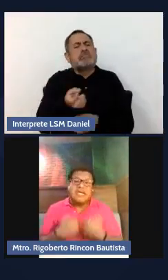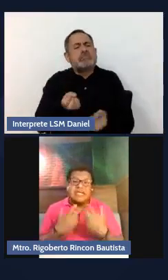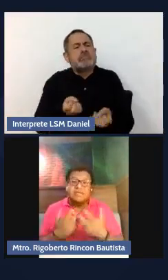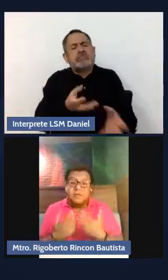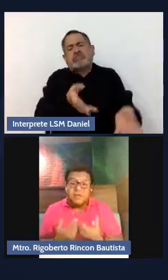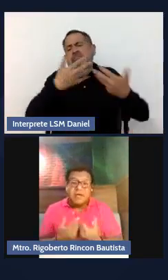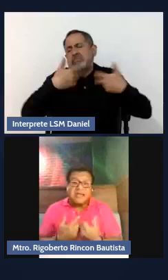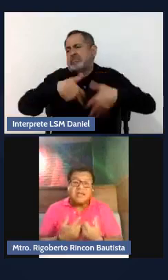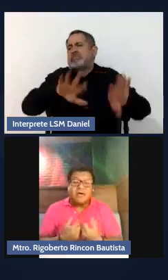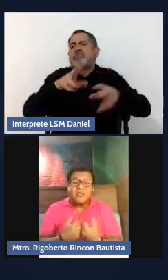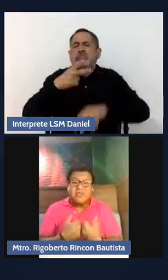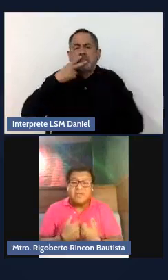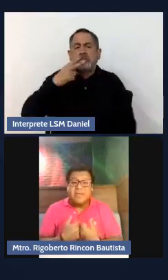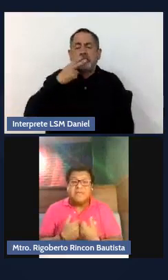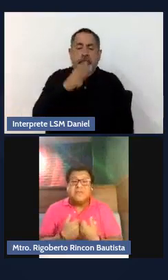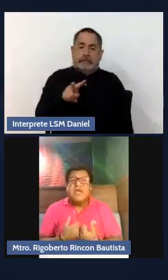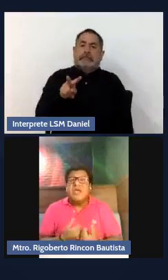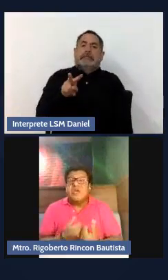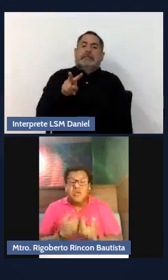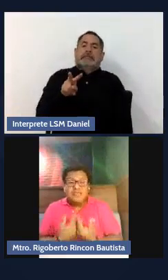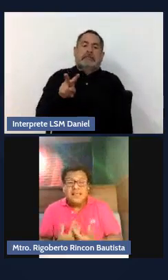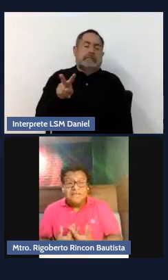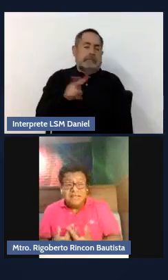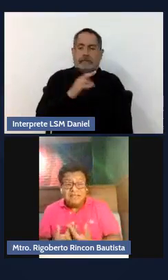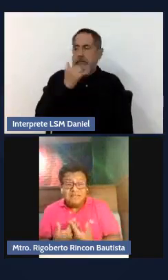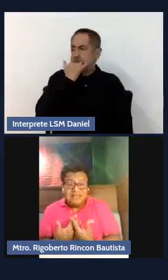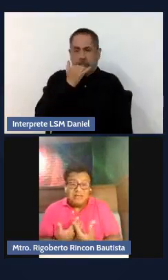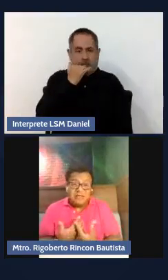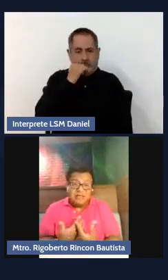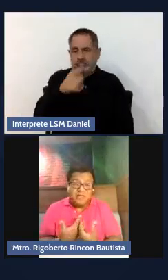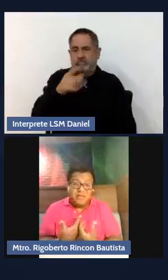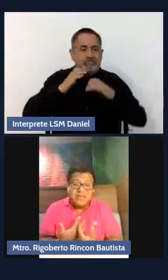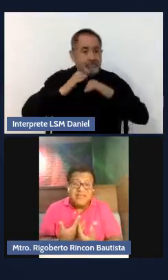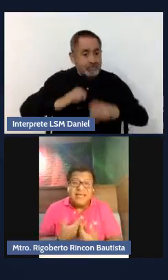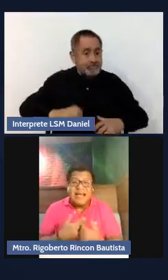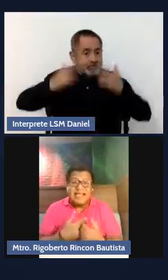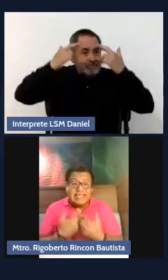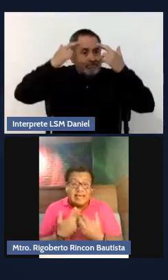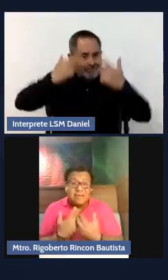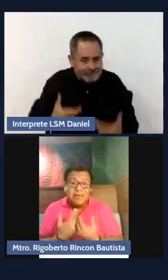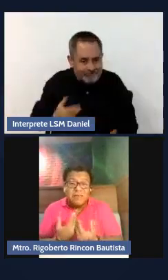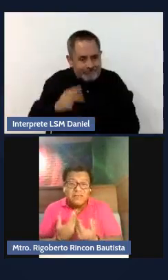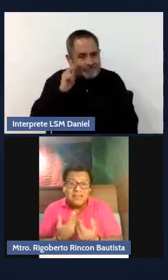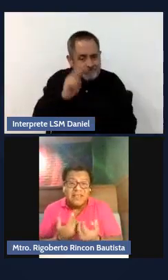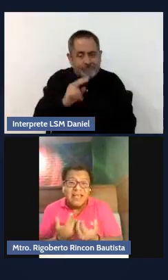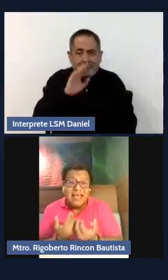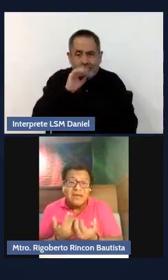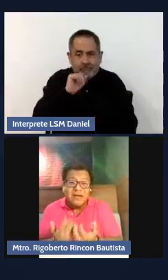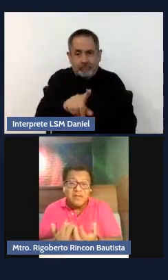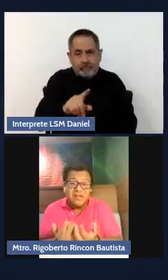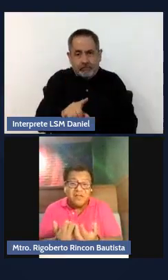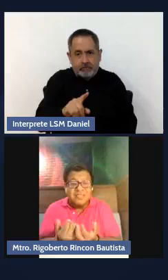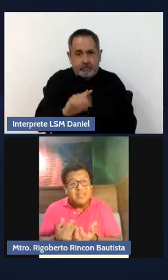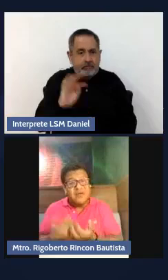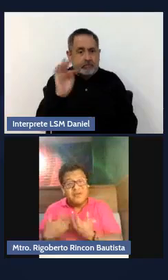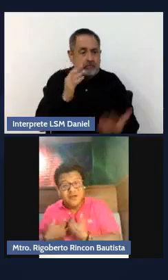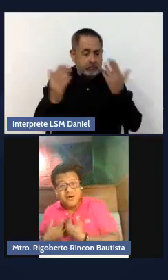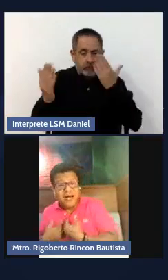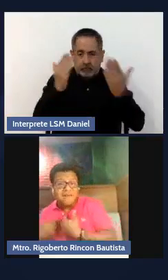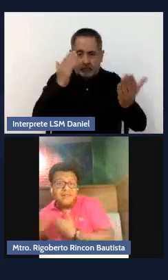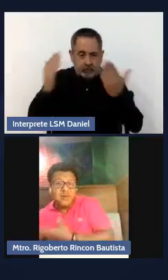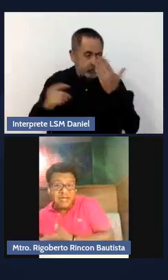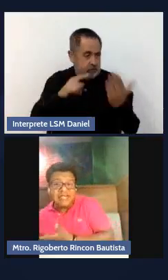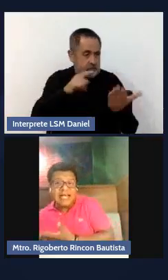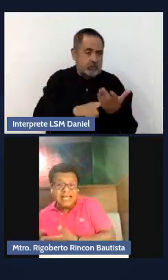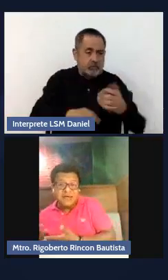esto, observamos, no es la misma situación física que podemos tener en un efecto físico yo a mis 40